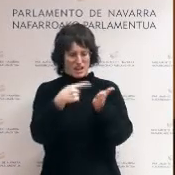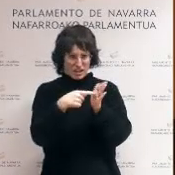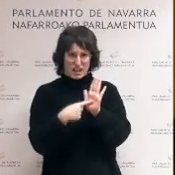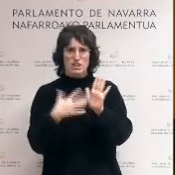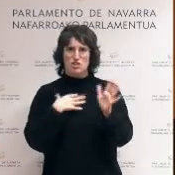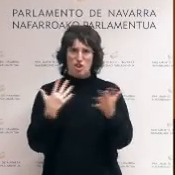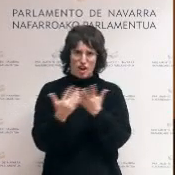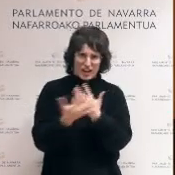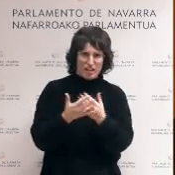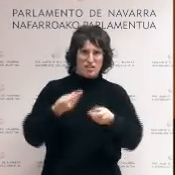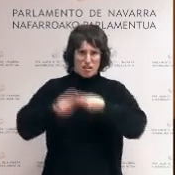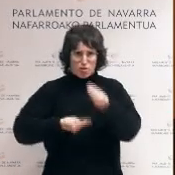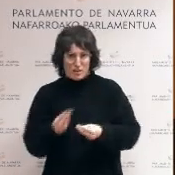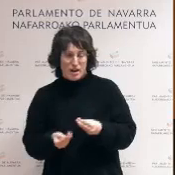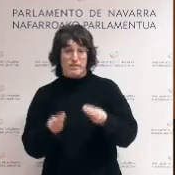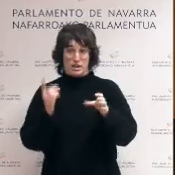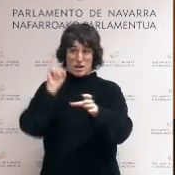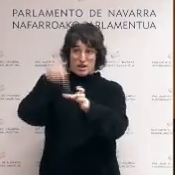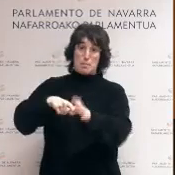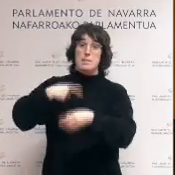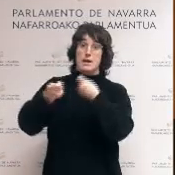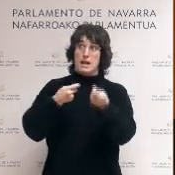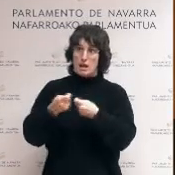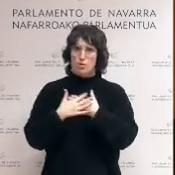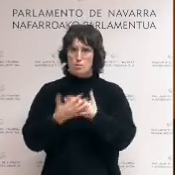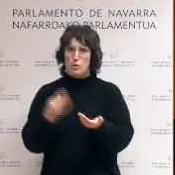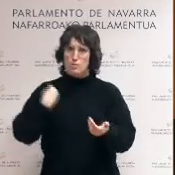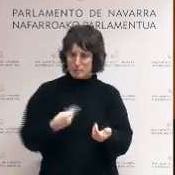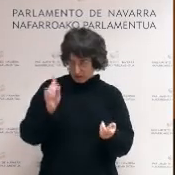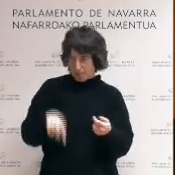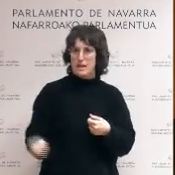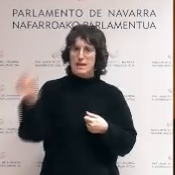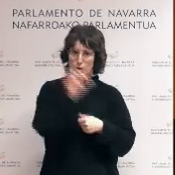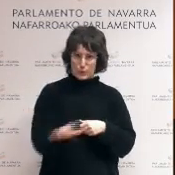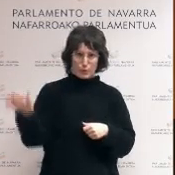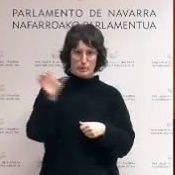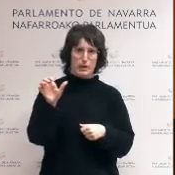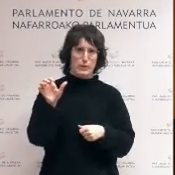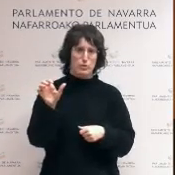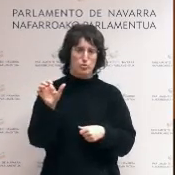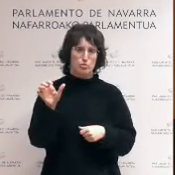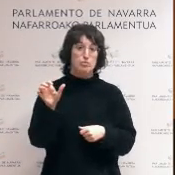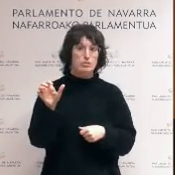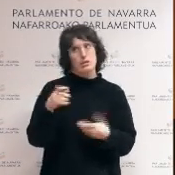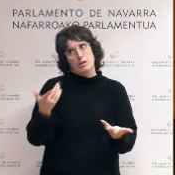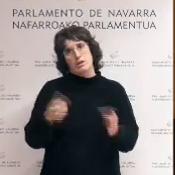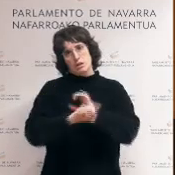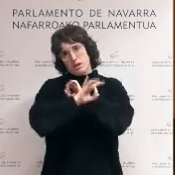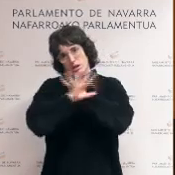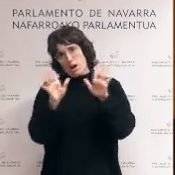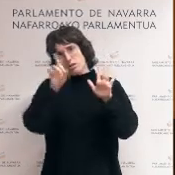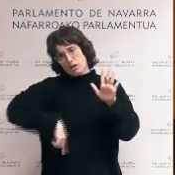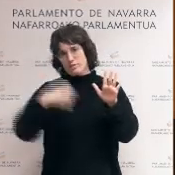comercialización en mercados voluntarios, como son también los europeos, y acceder, por supuesto, a incentivos fiscales y